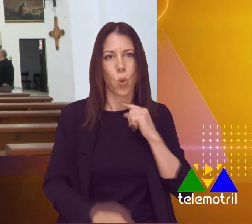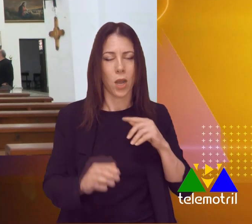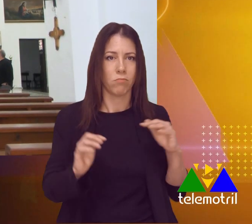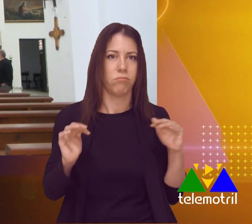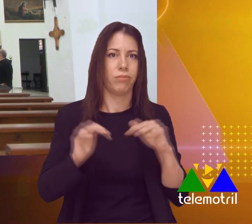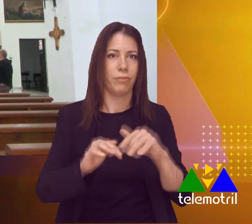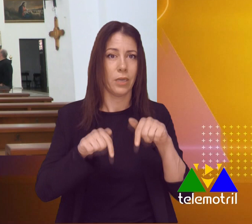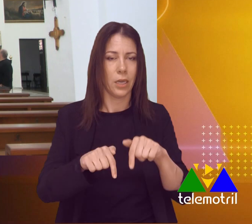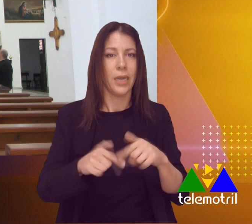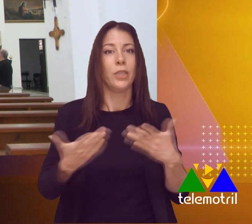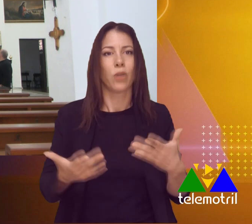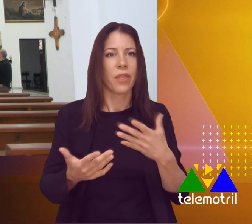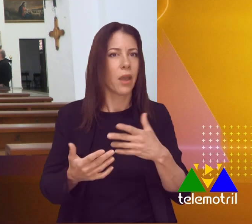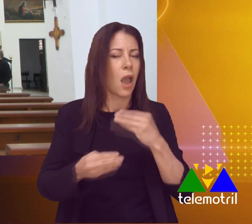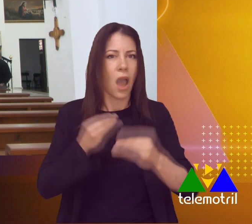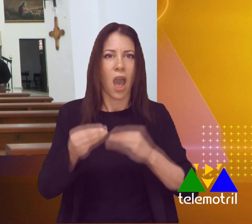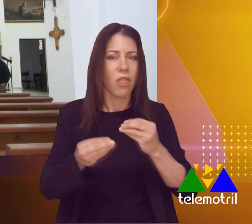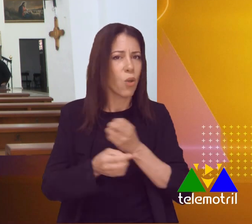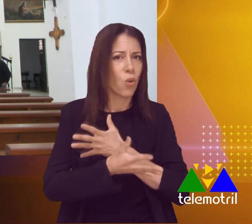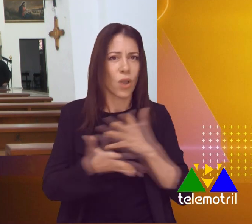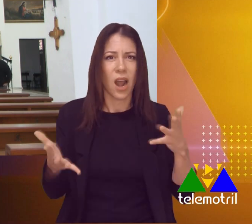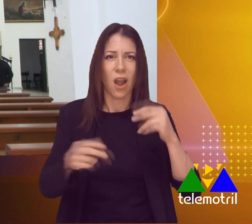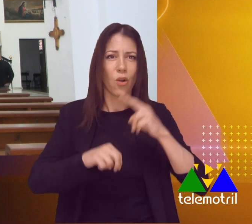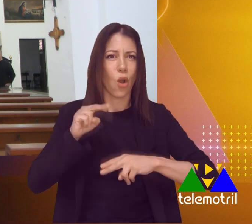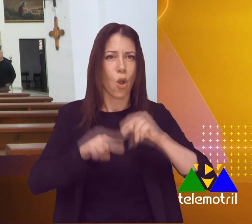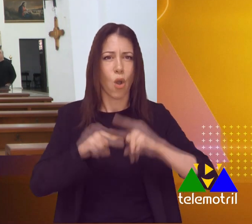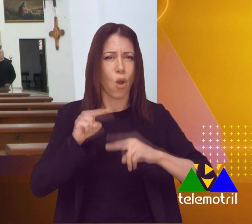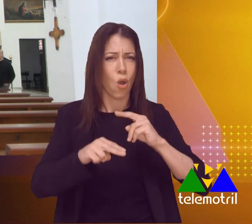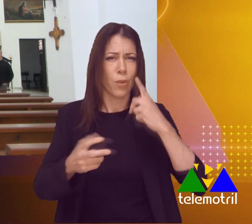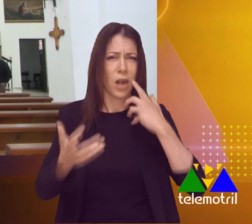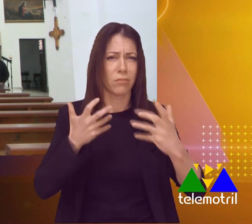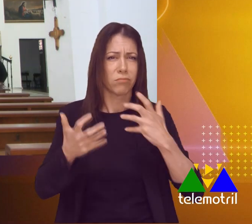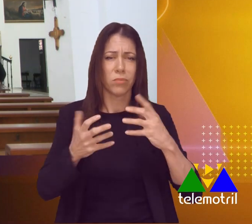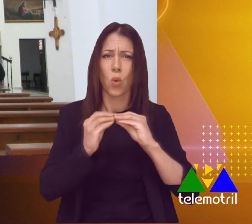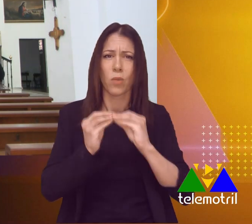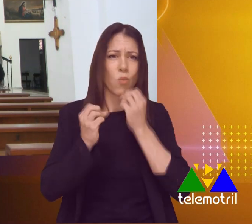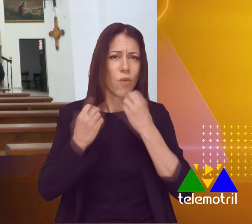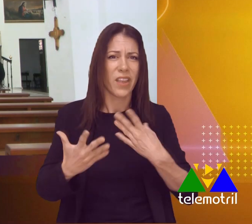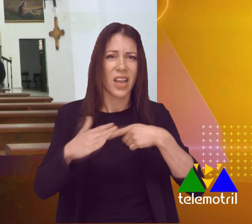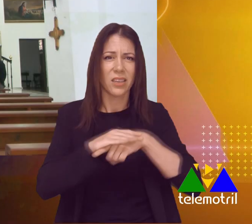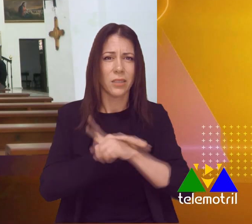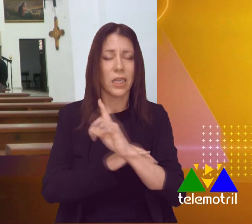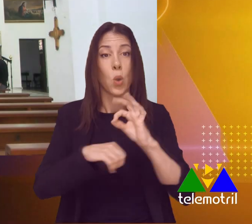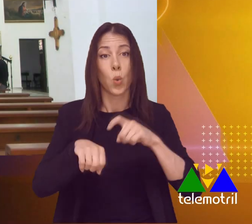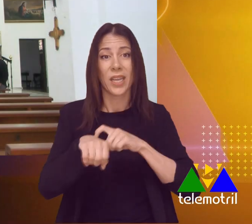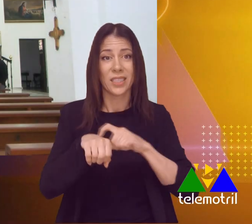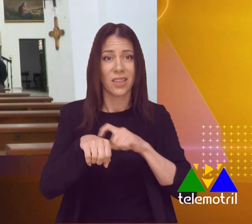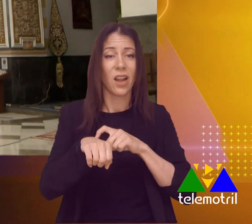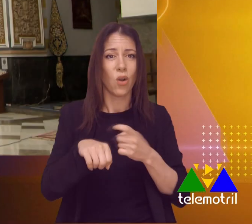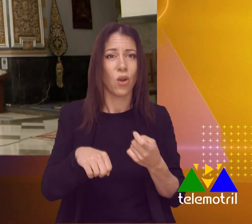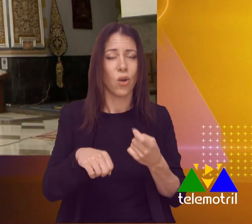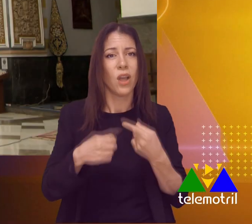una magnífica obra arquitectónica que elabora magníficamente bien y que desarrolla en un estilo pues que